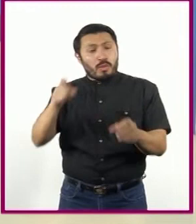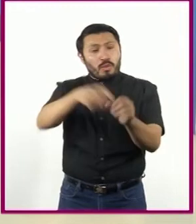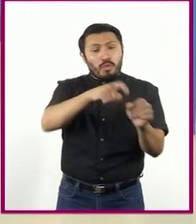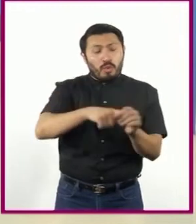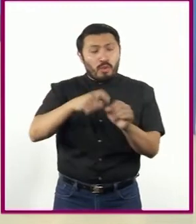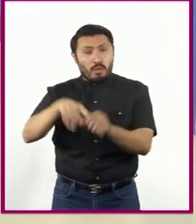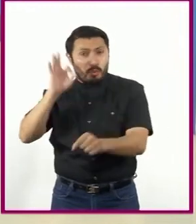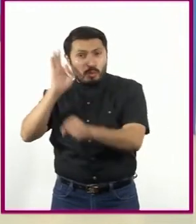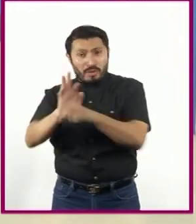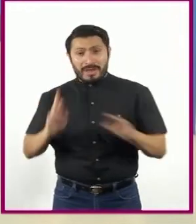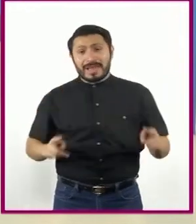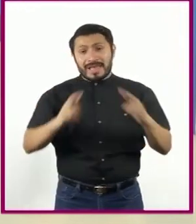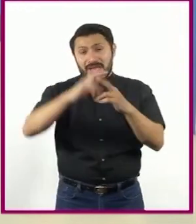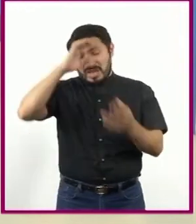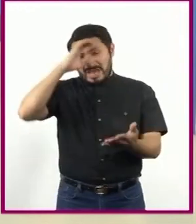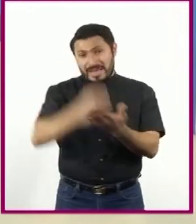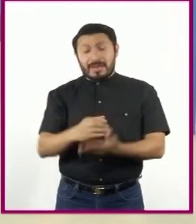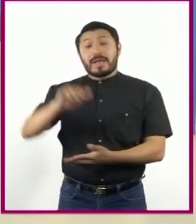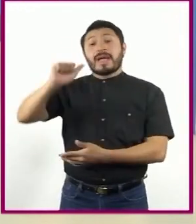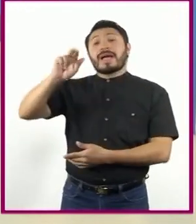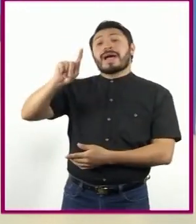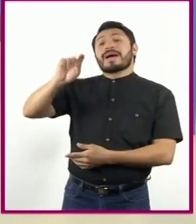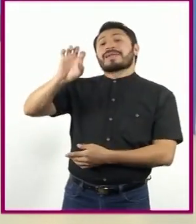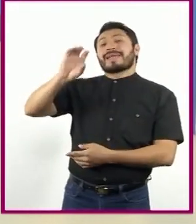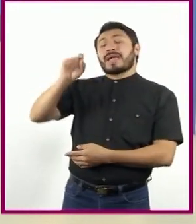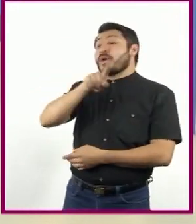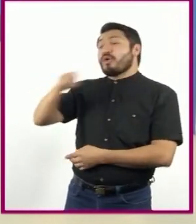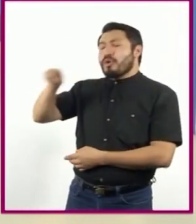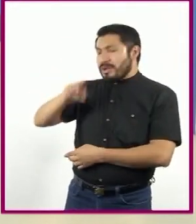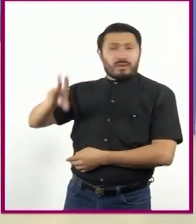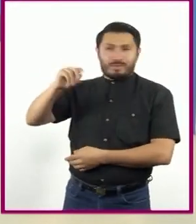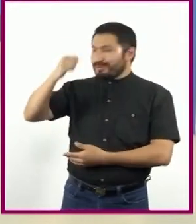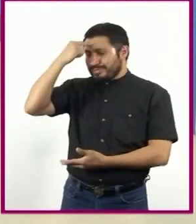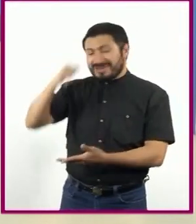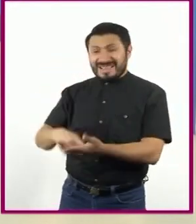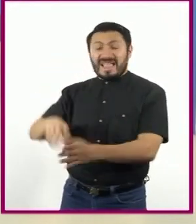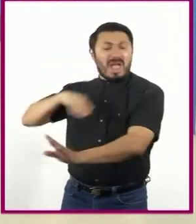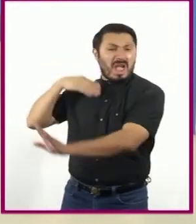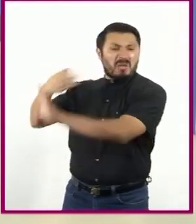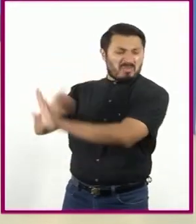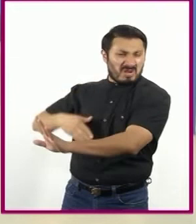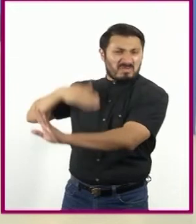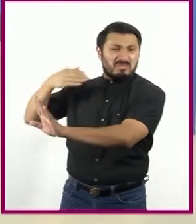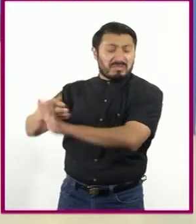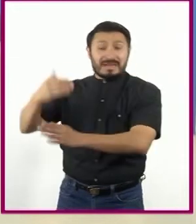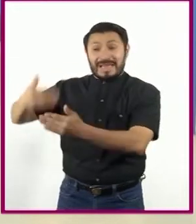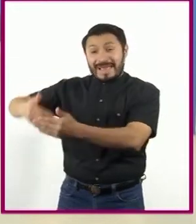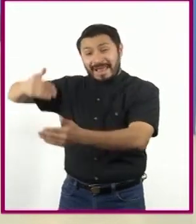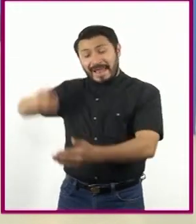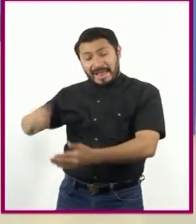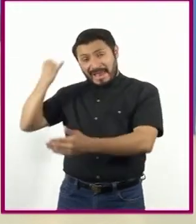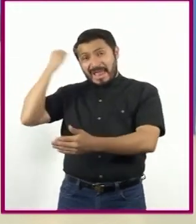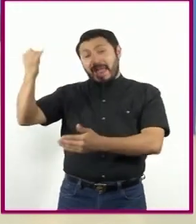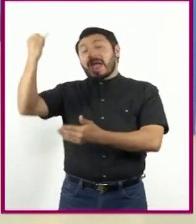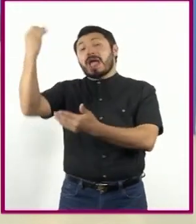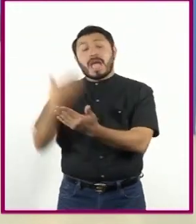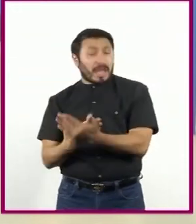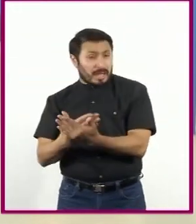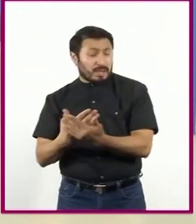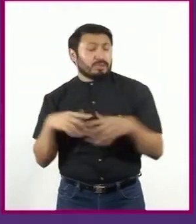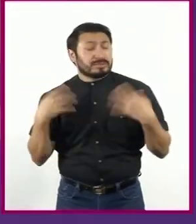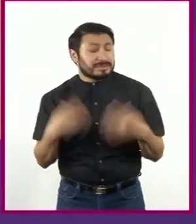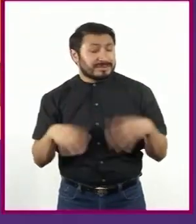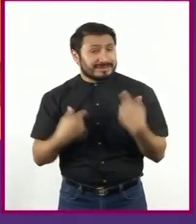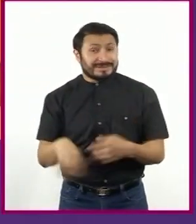católica en contra del ateísmo, que, según ellos, estaban detrás de las ideas de la Ilustración.